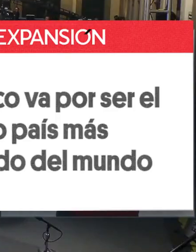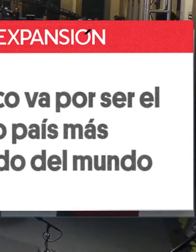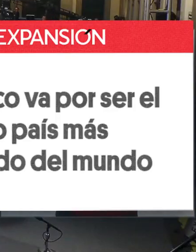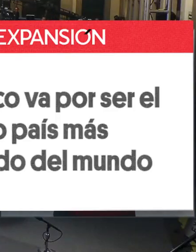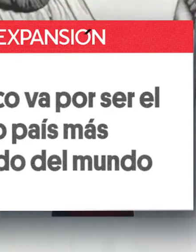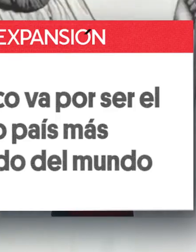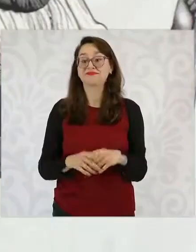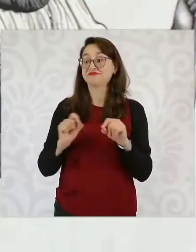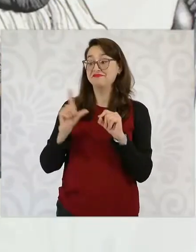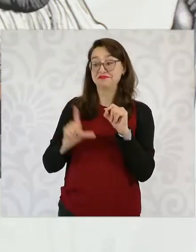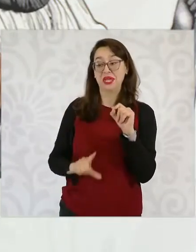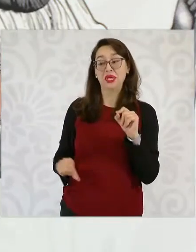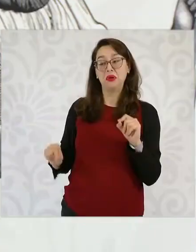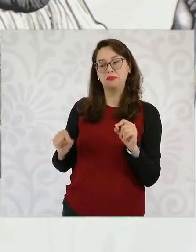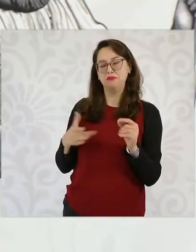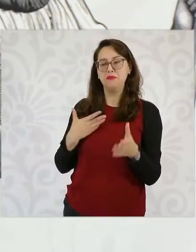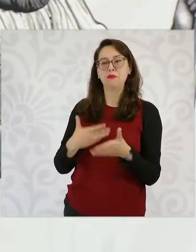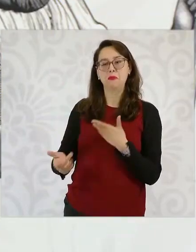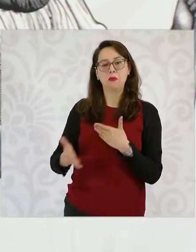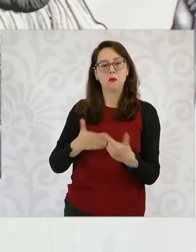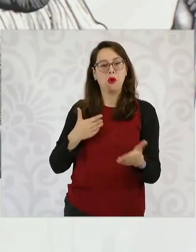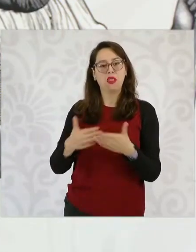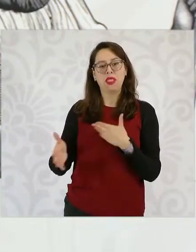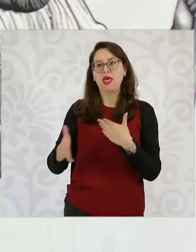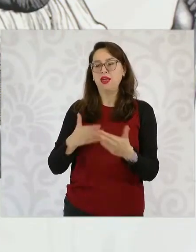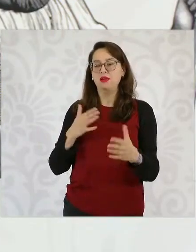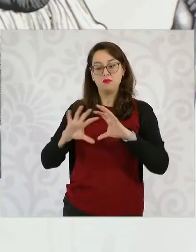moda en el mundo.